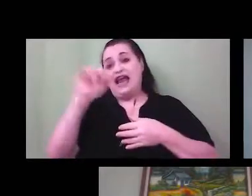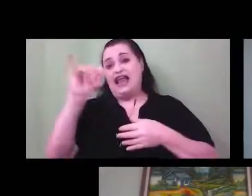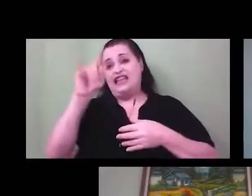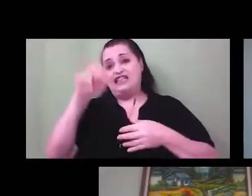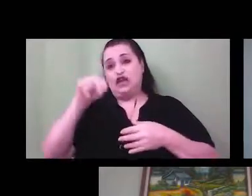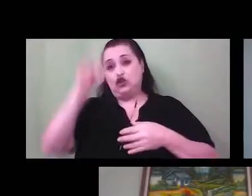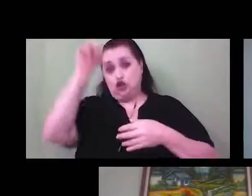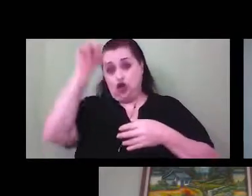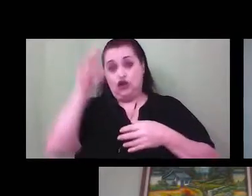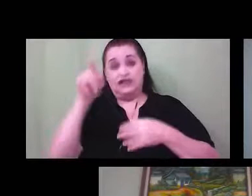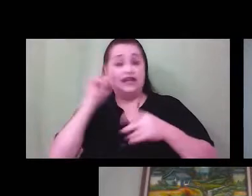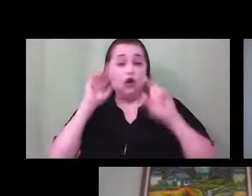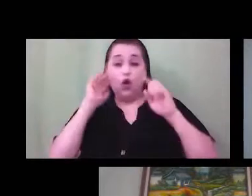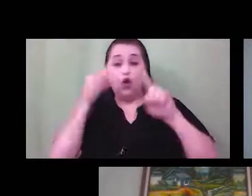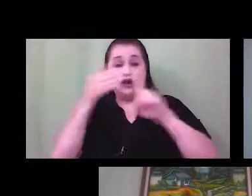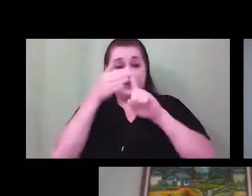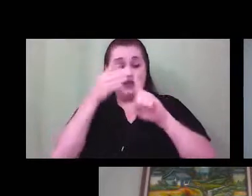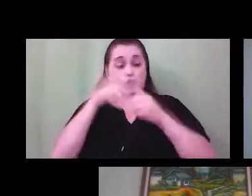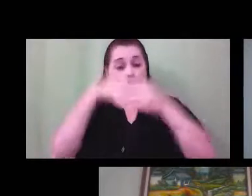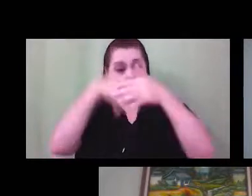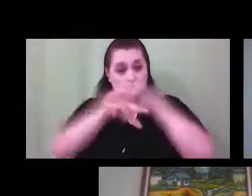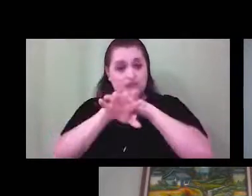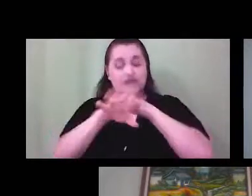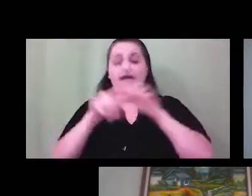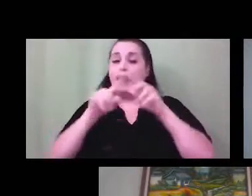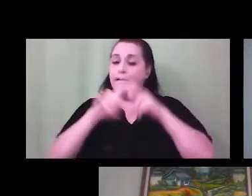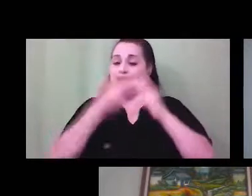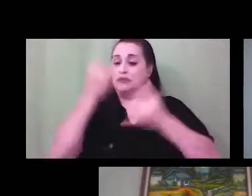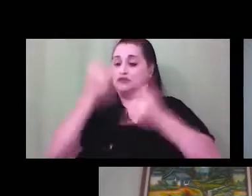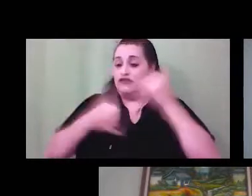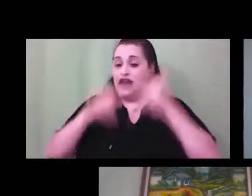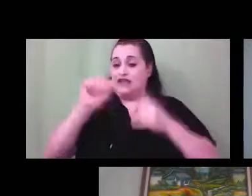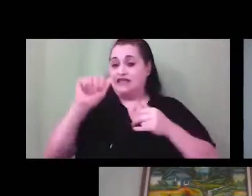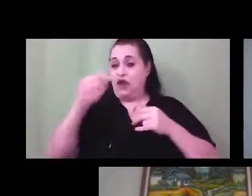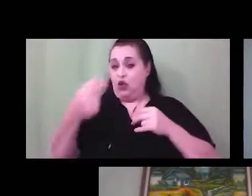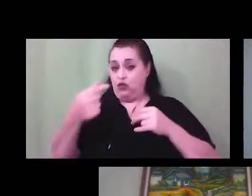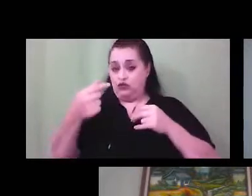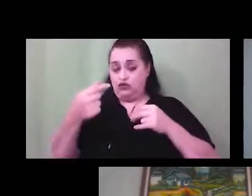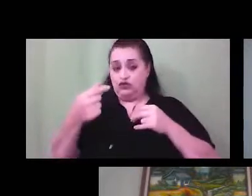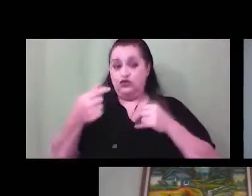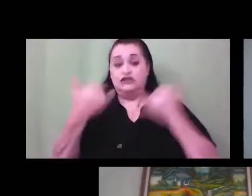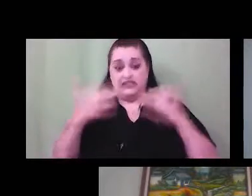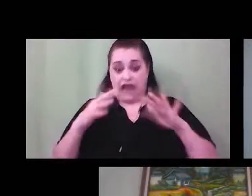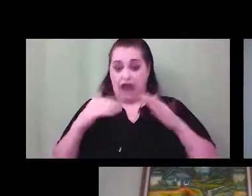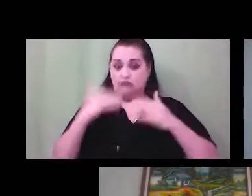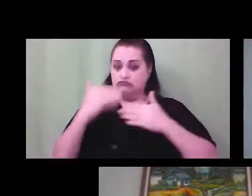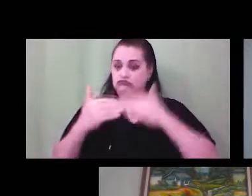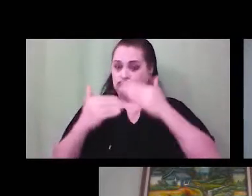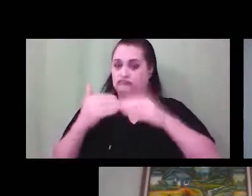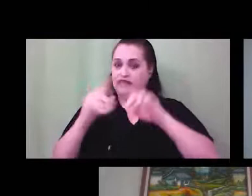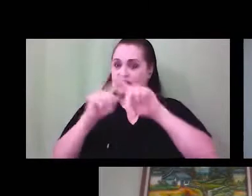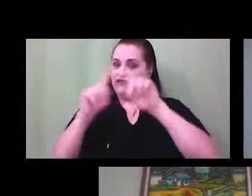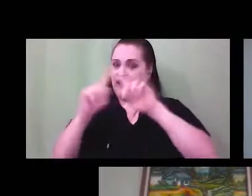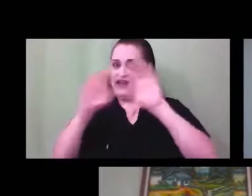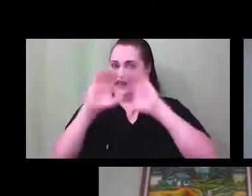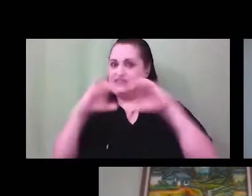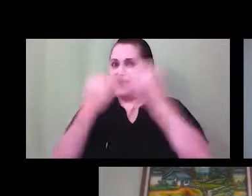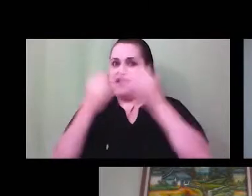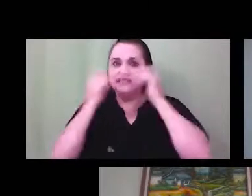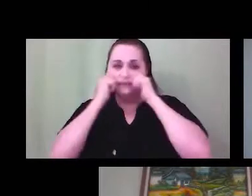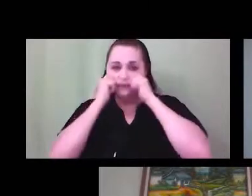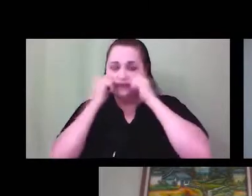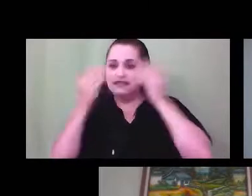con orientación inclusiva. Empezamos a finales de agosto y hemos llevado ya varias clases presenciales y